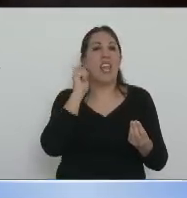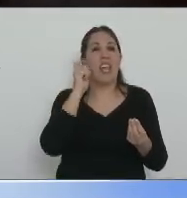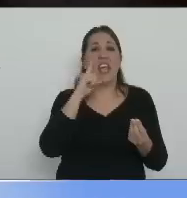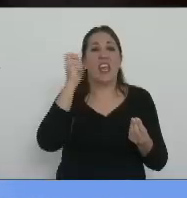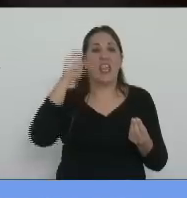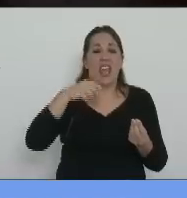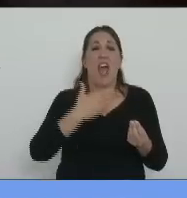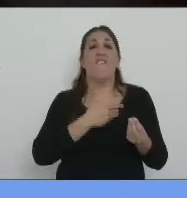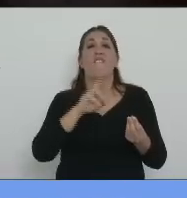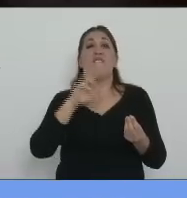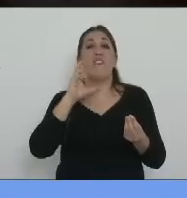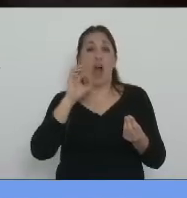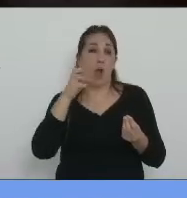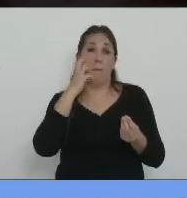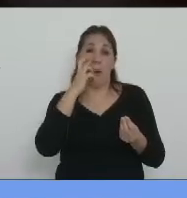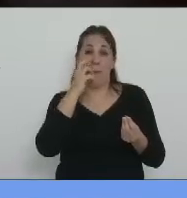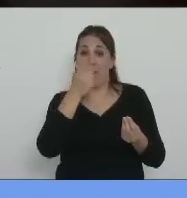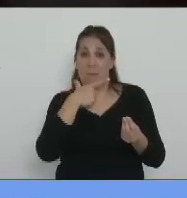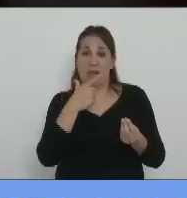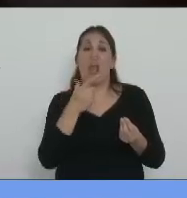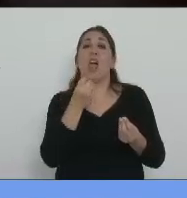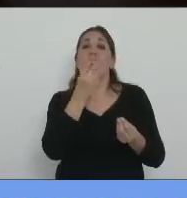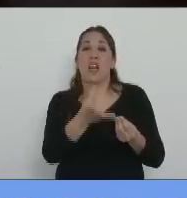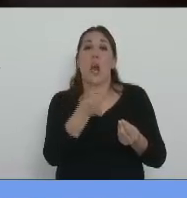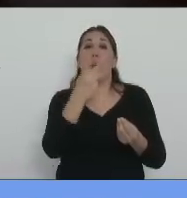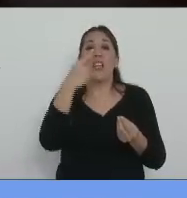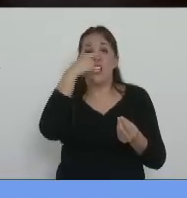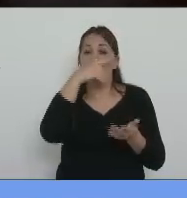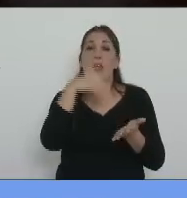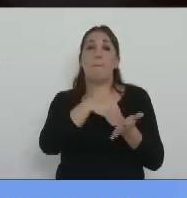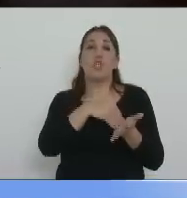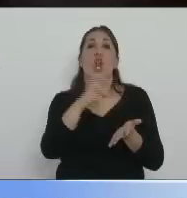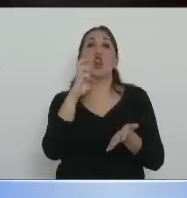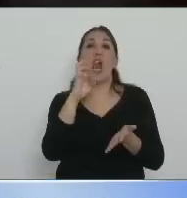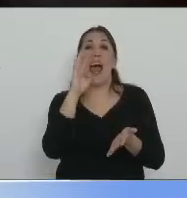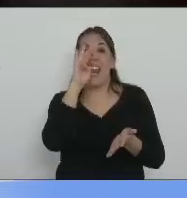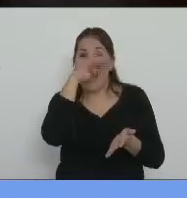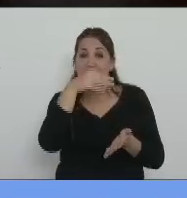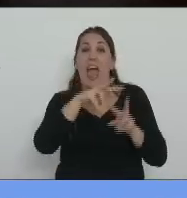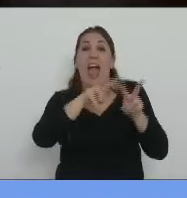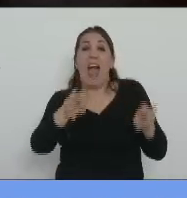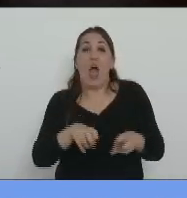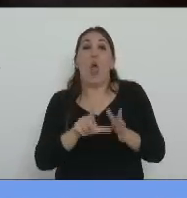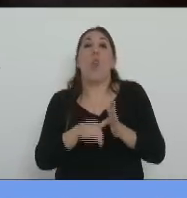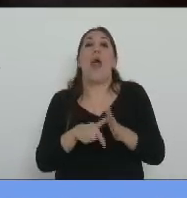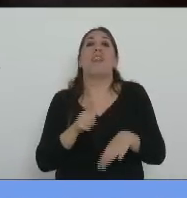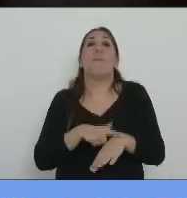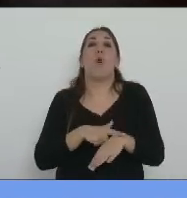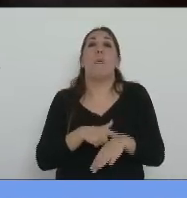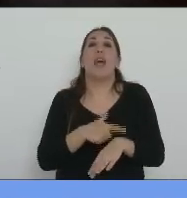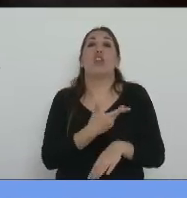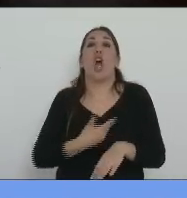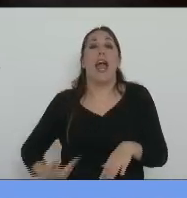blanqueo 37 millones de dólares en negro que había ganado durante la gestión nuestra no se sabe de